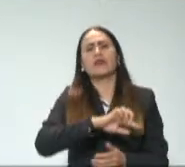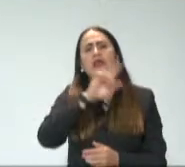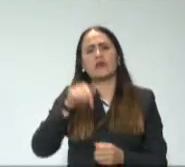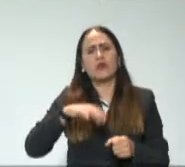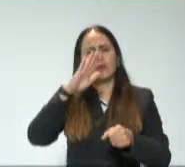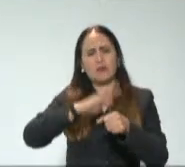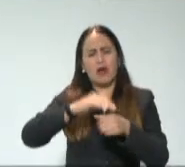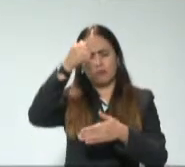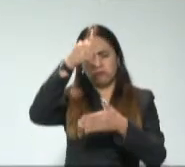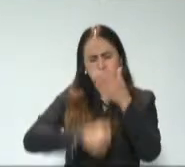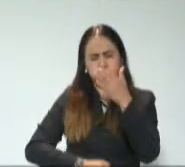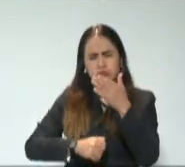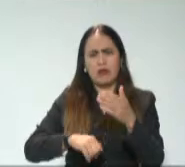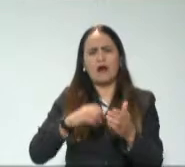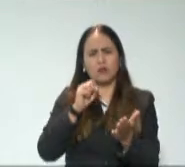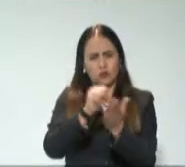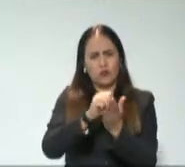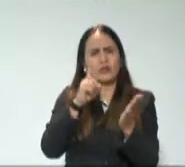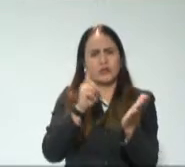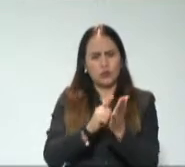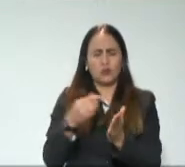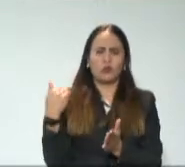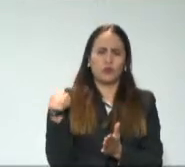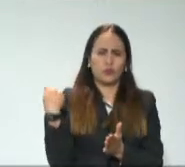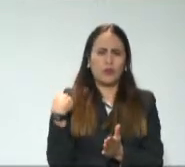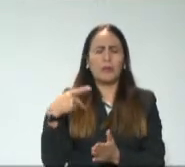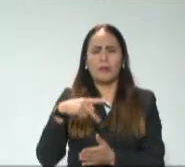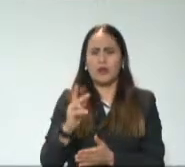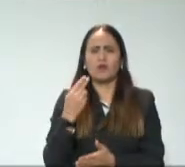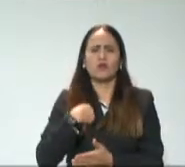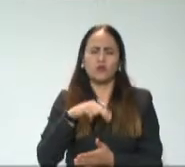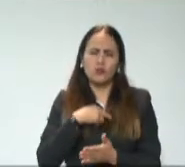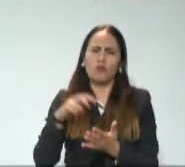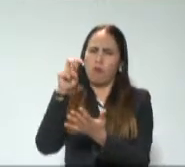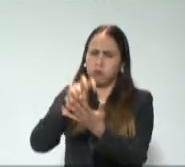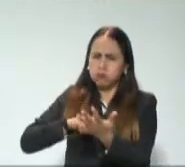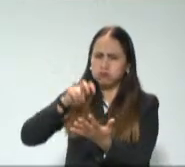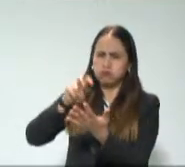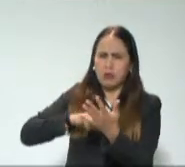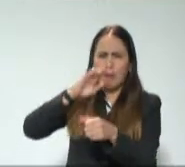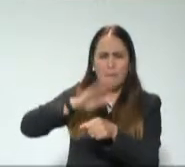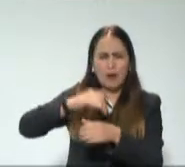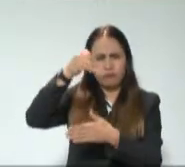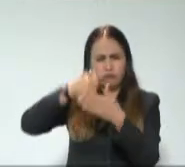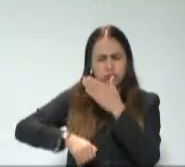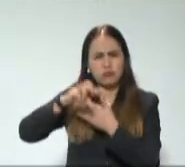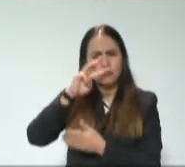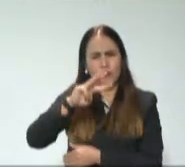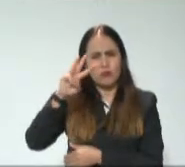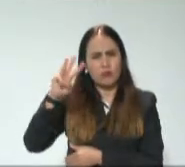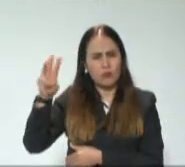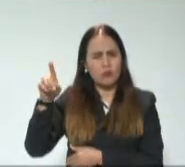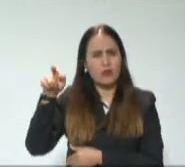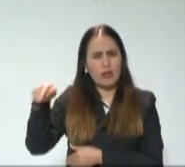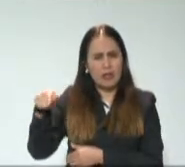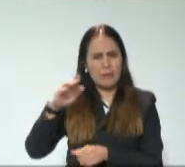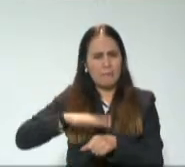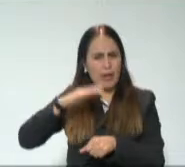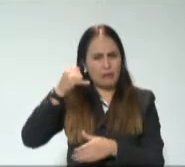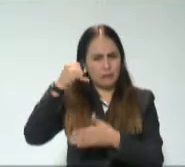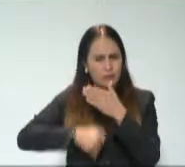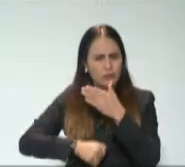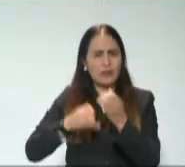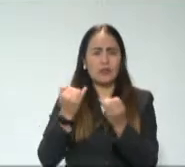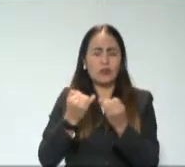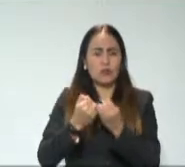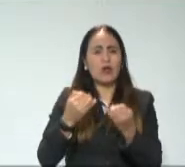a petición expresa pero mientras Seguiremos perfeccionando la plataforma la infografía y lo más importante es